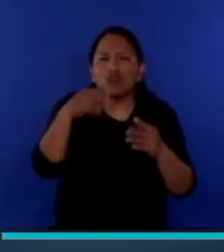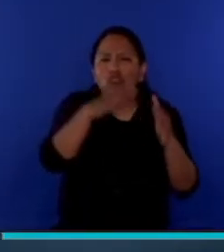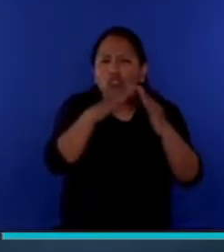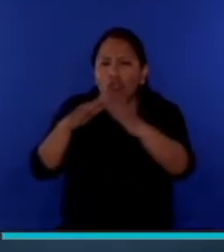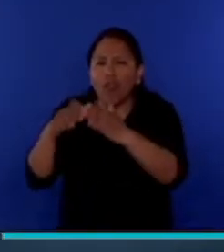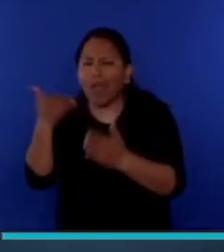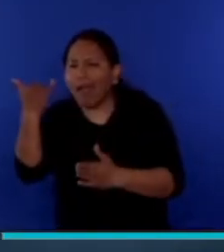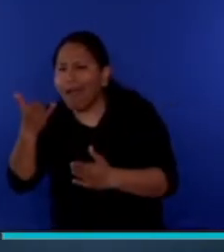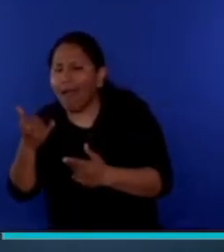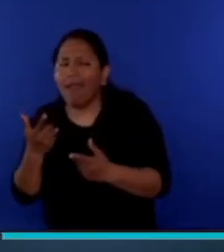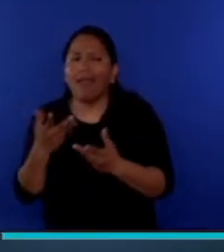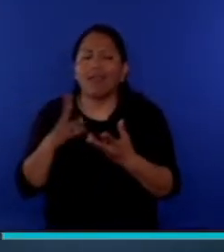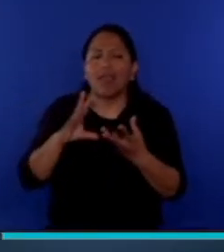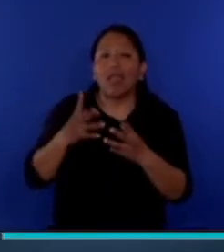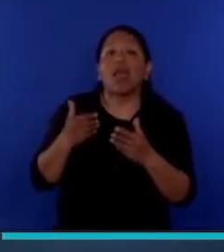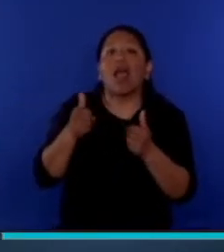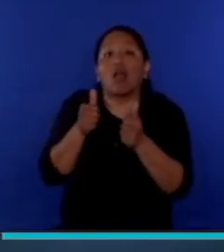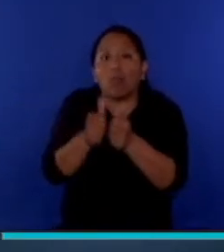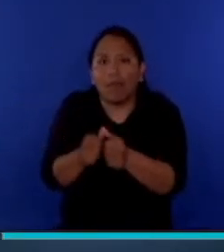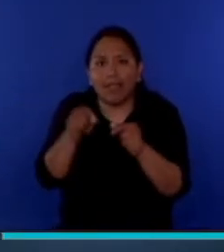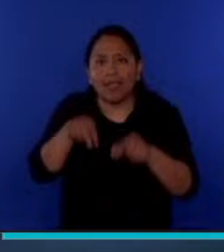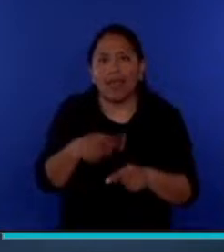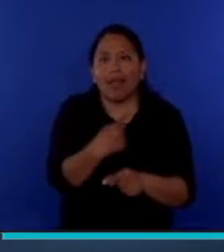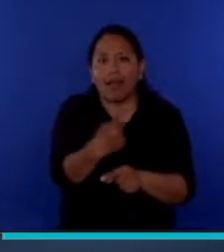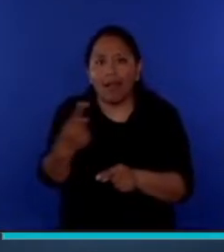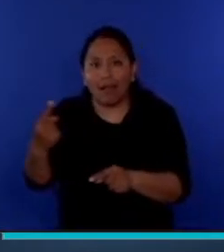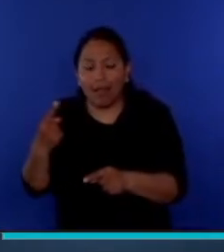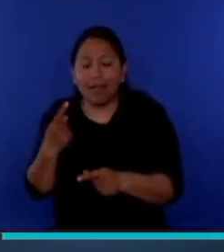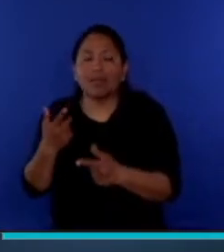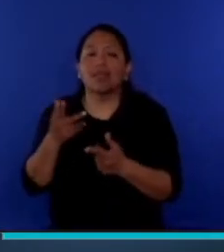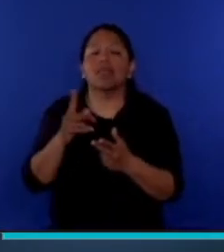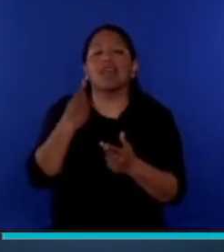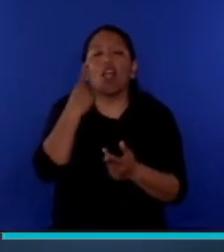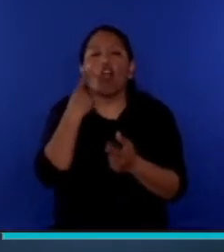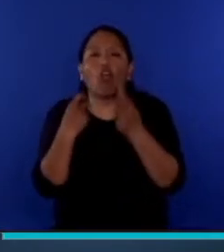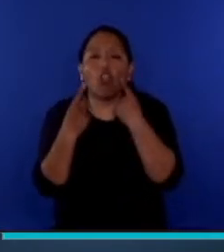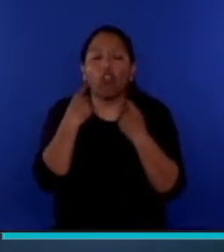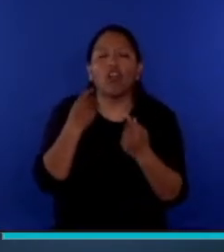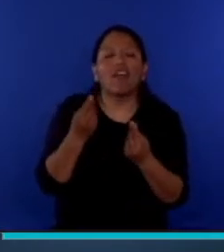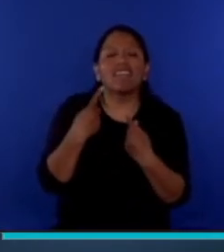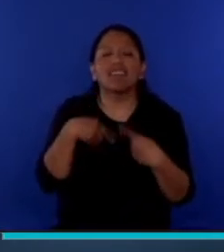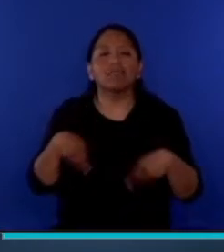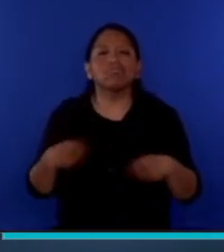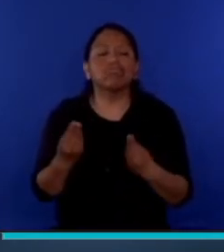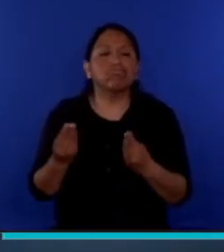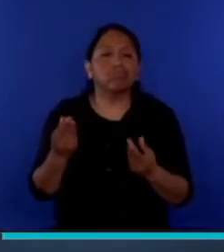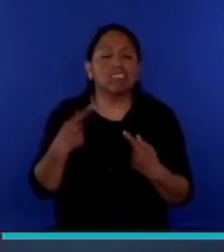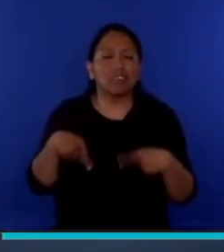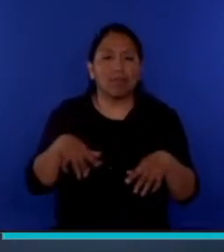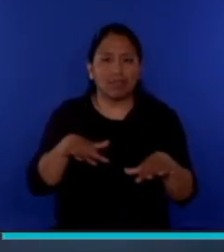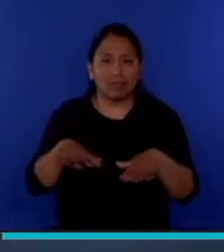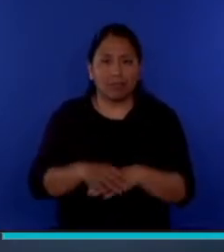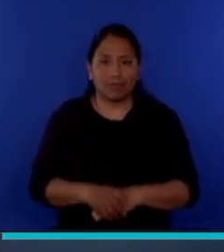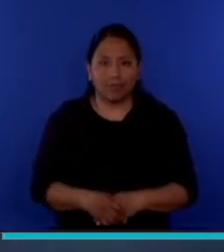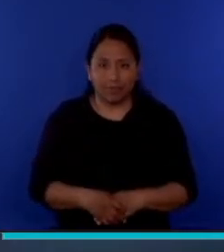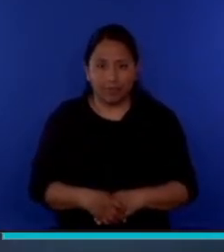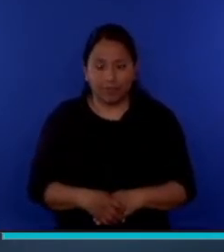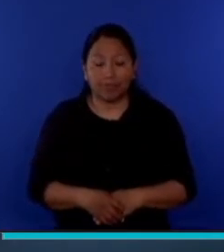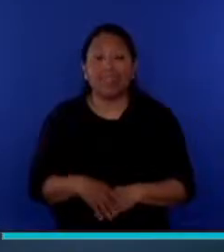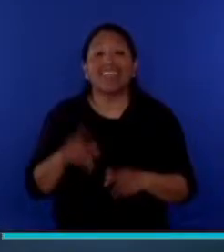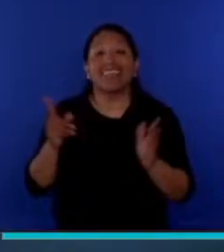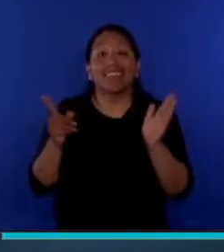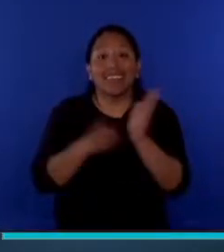del acompañamiento de esas instituciones y también del contralor de ir sabiendo qué está pasando en cada una de esas situaciones. Esta